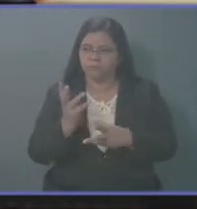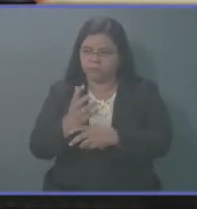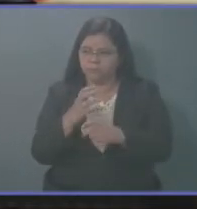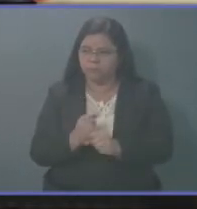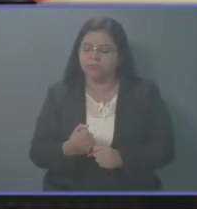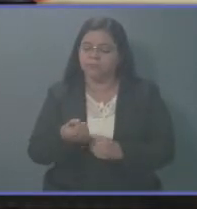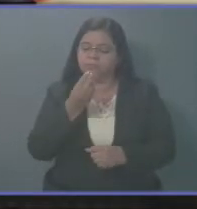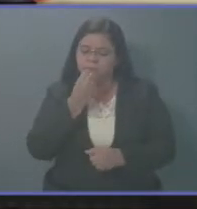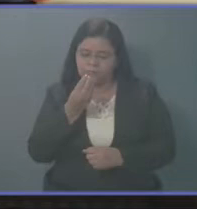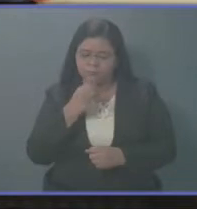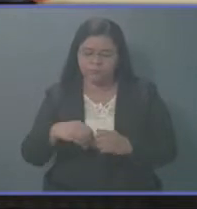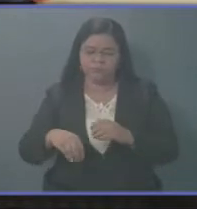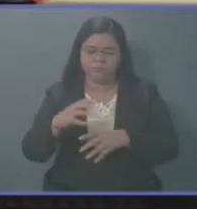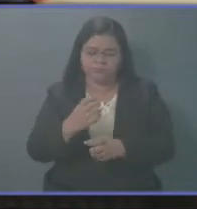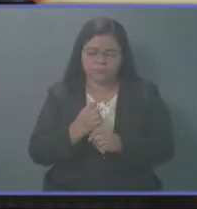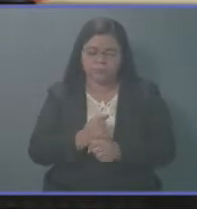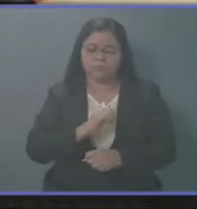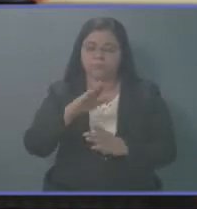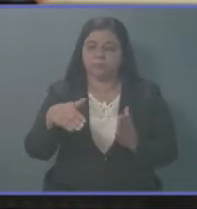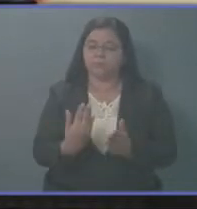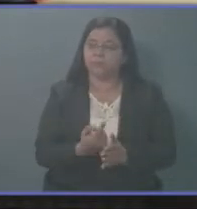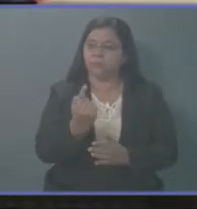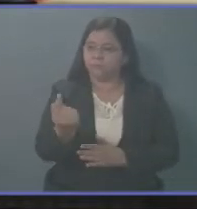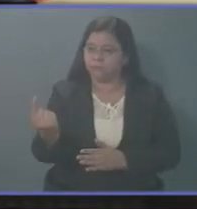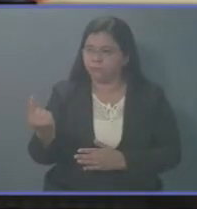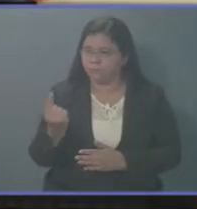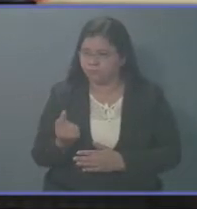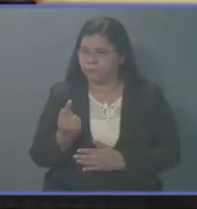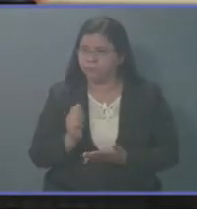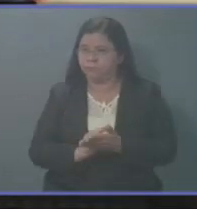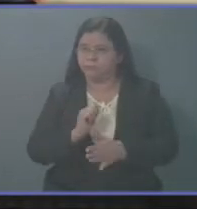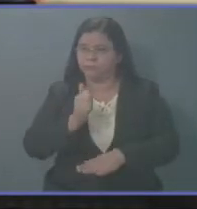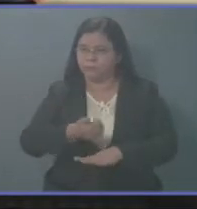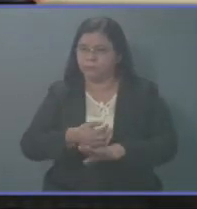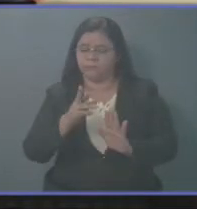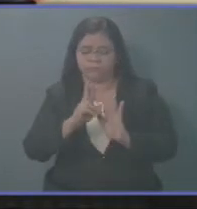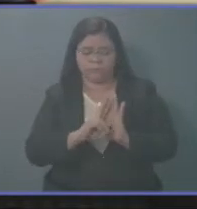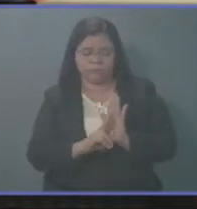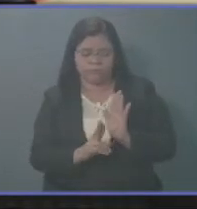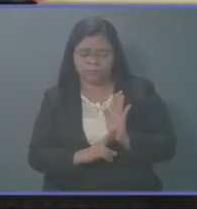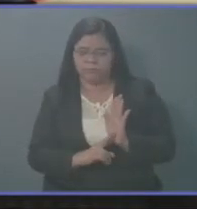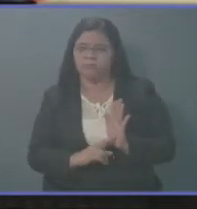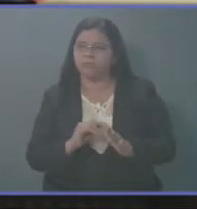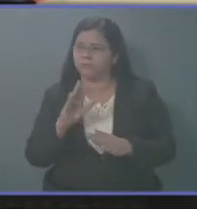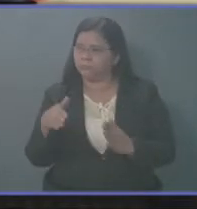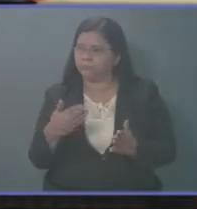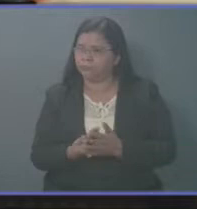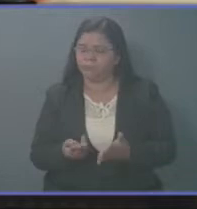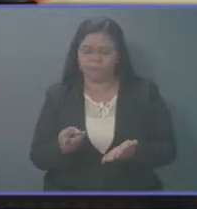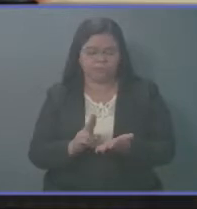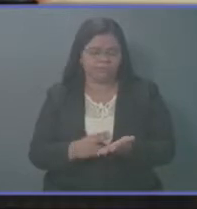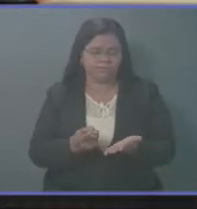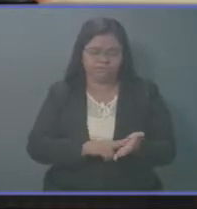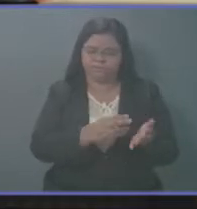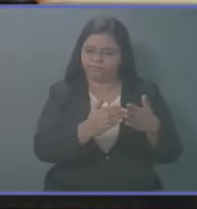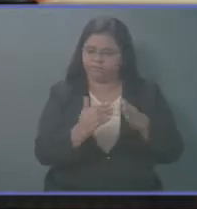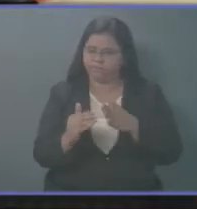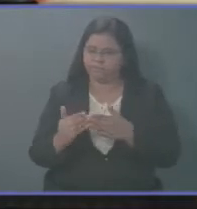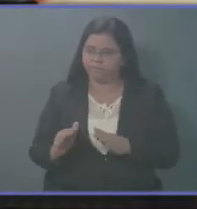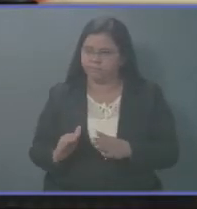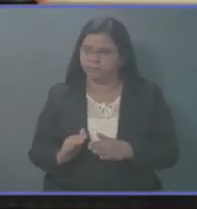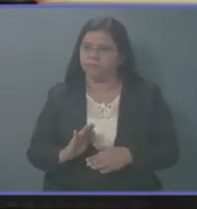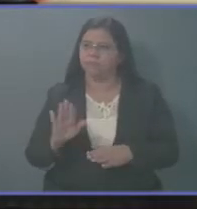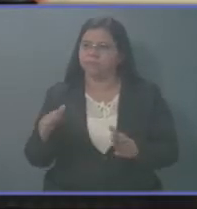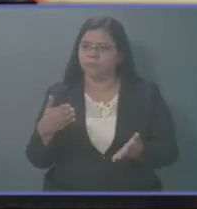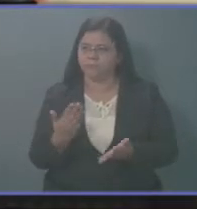la seguridad alimentaria de la población, establecimiento de normas temporales para el incumplimiento de obligaciones contractuales, entre otros, todo en aras de garantizar